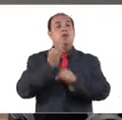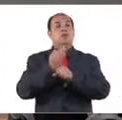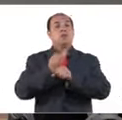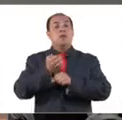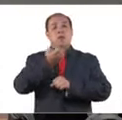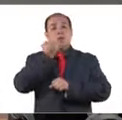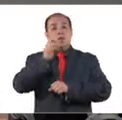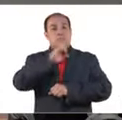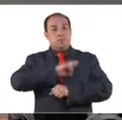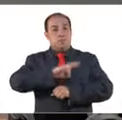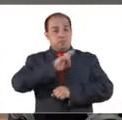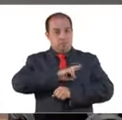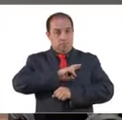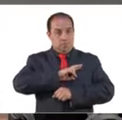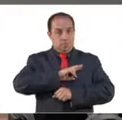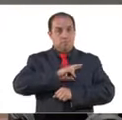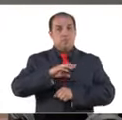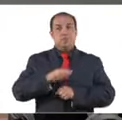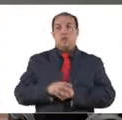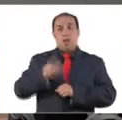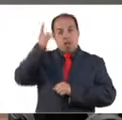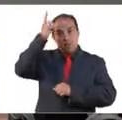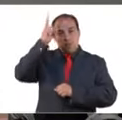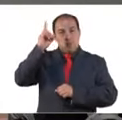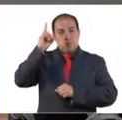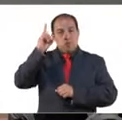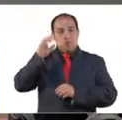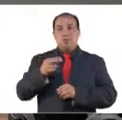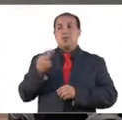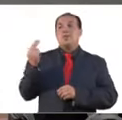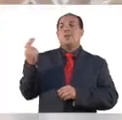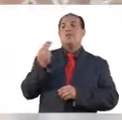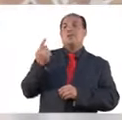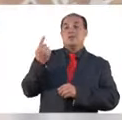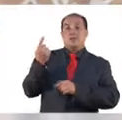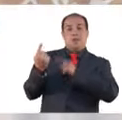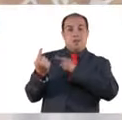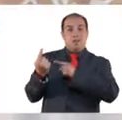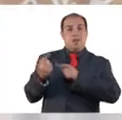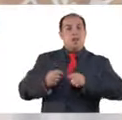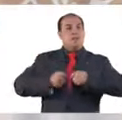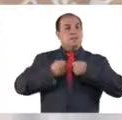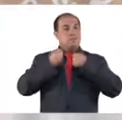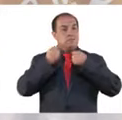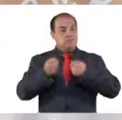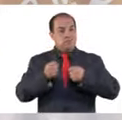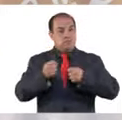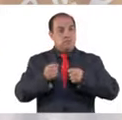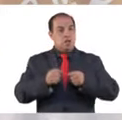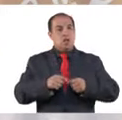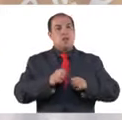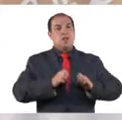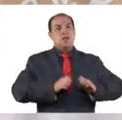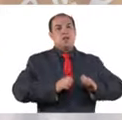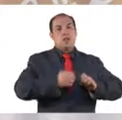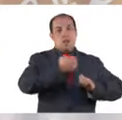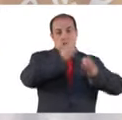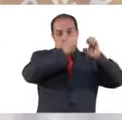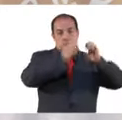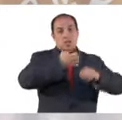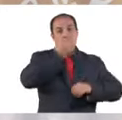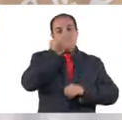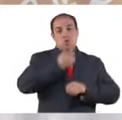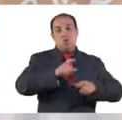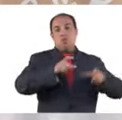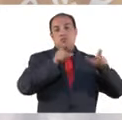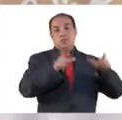quien tiene una escuela particular, pues tiene que garantizar que es una escuela segura. Entonces ellos